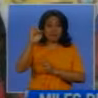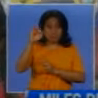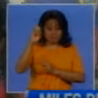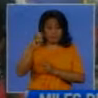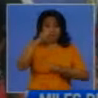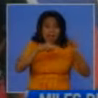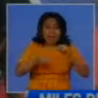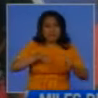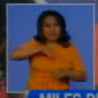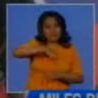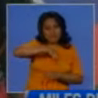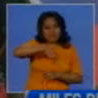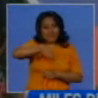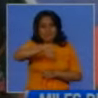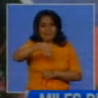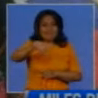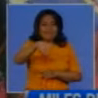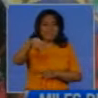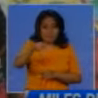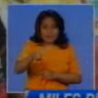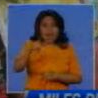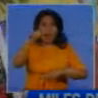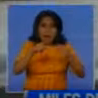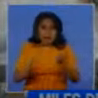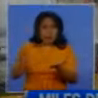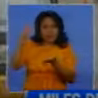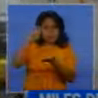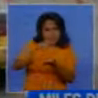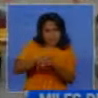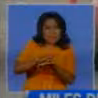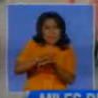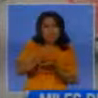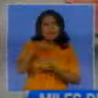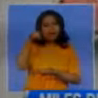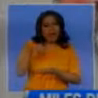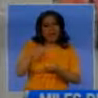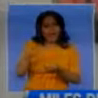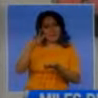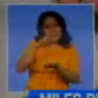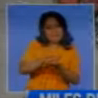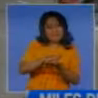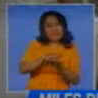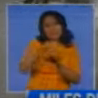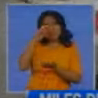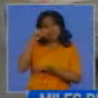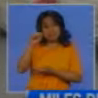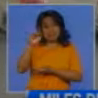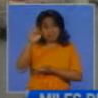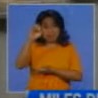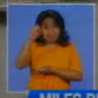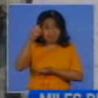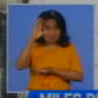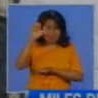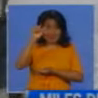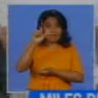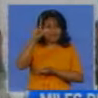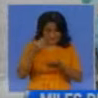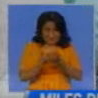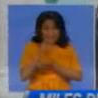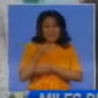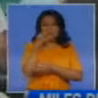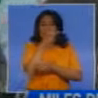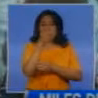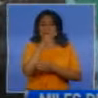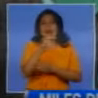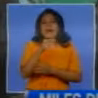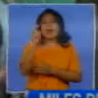caminando. Para quienes vayan a venir también al aeropuerto Mariscal Sucre de Quito hacia Tababela, deben coger el bus de Aeroservicios